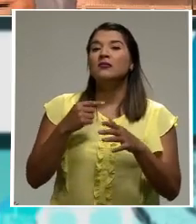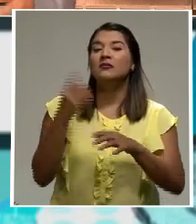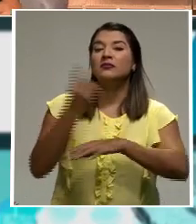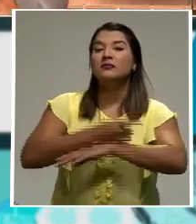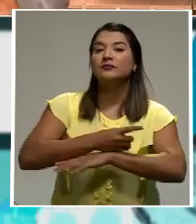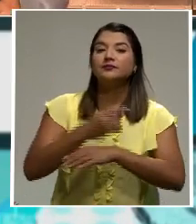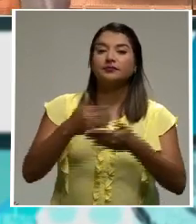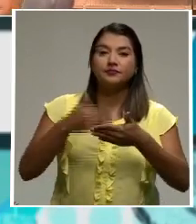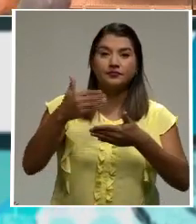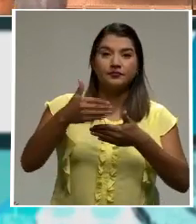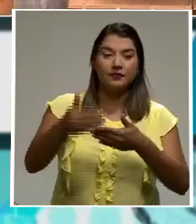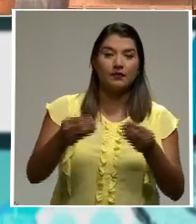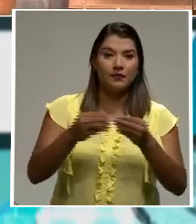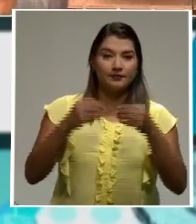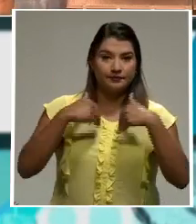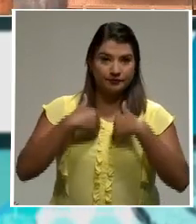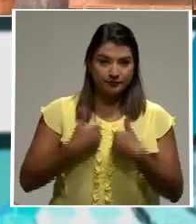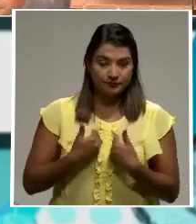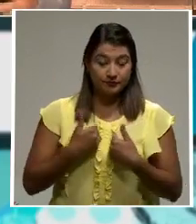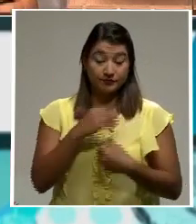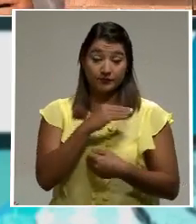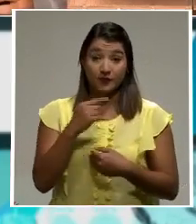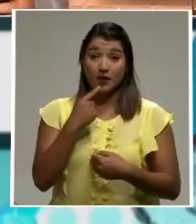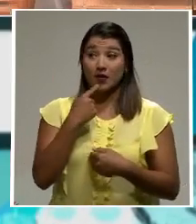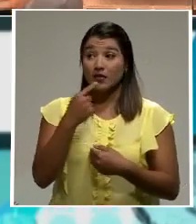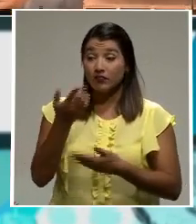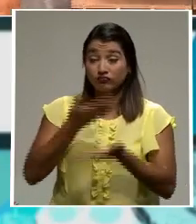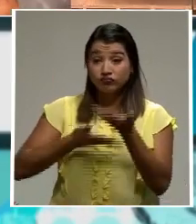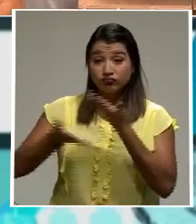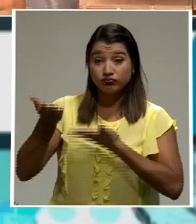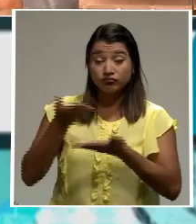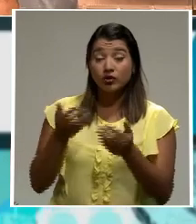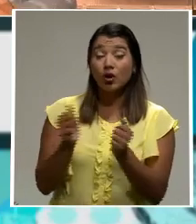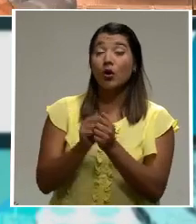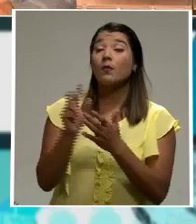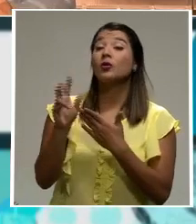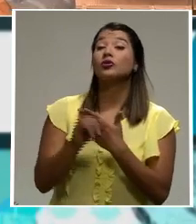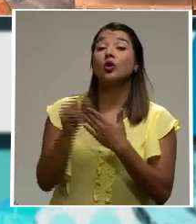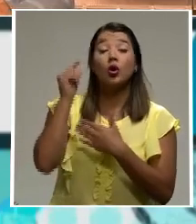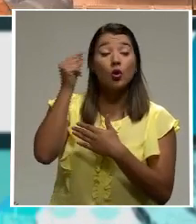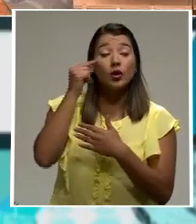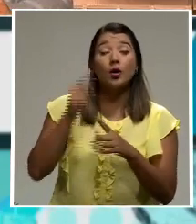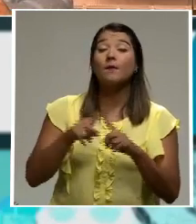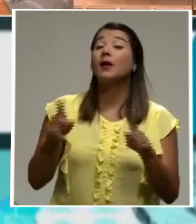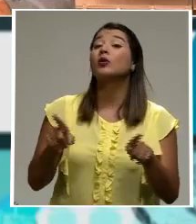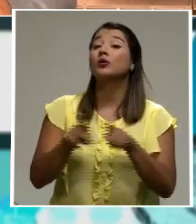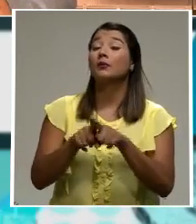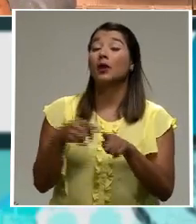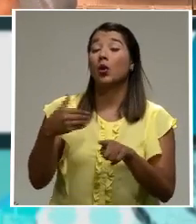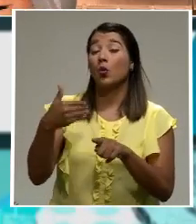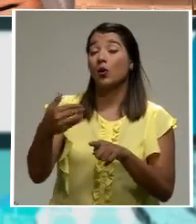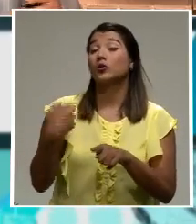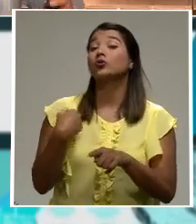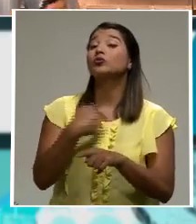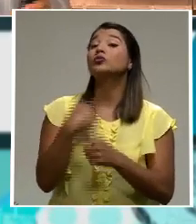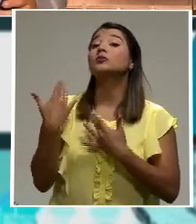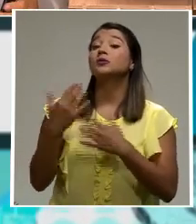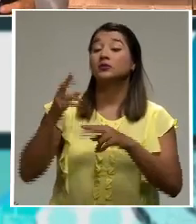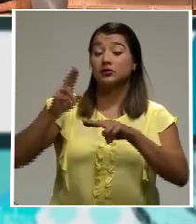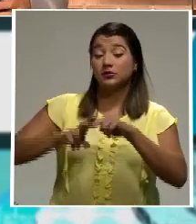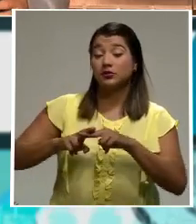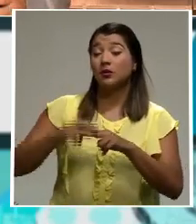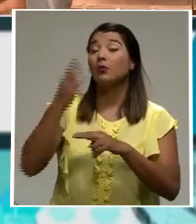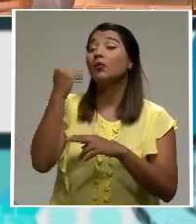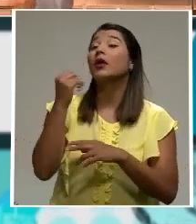diretes que se dan no solo con los proyectos del gobierno, inclusive en las mismas bancadas legislativas, porque pues